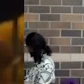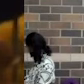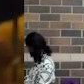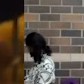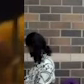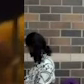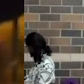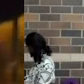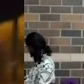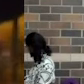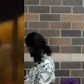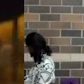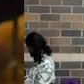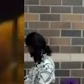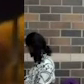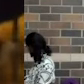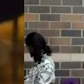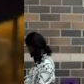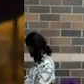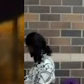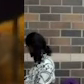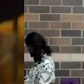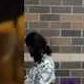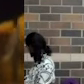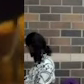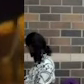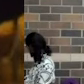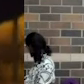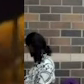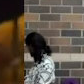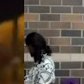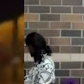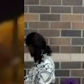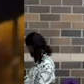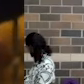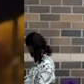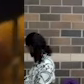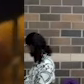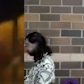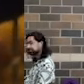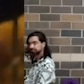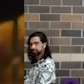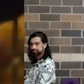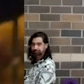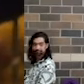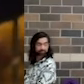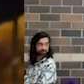Ahorita hablo. ¿Quién van a decir? Enseñar arte.